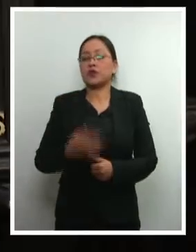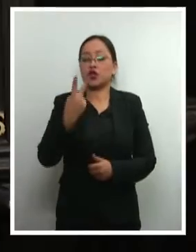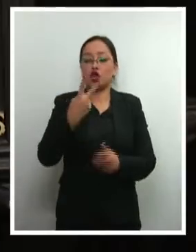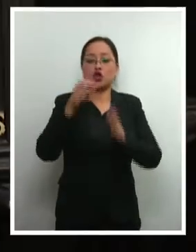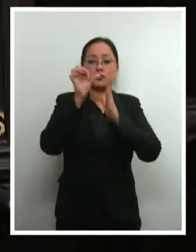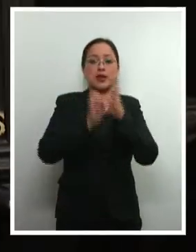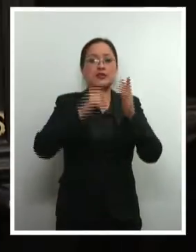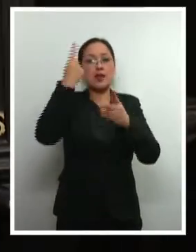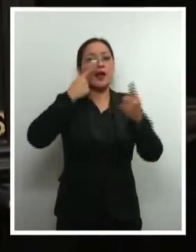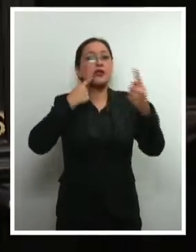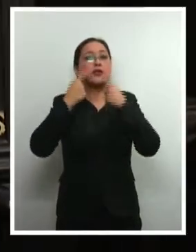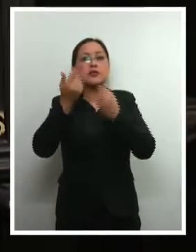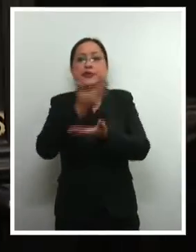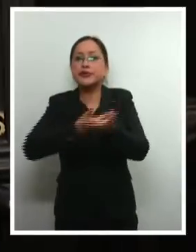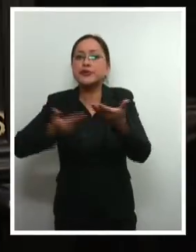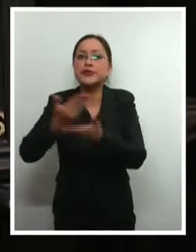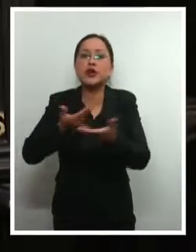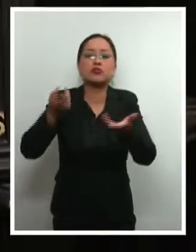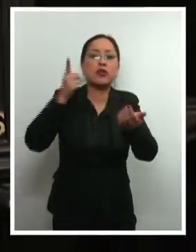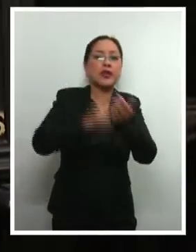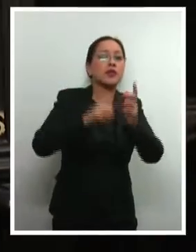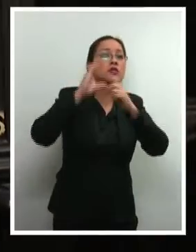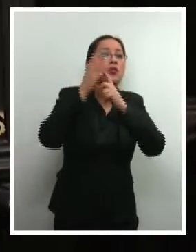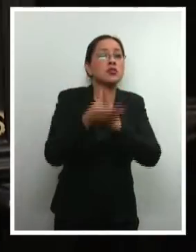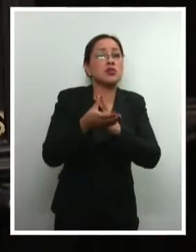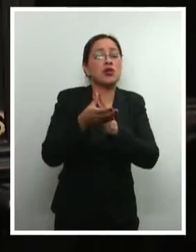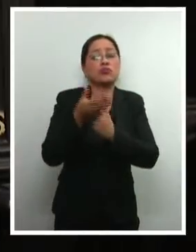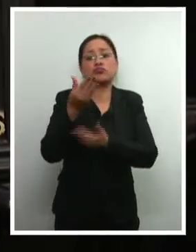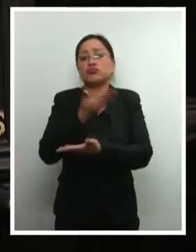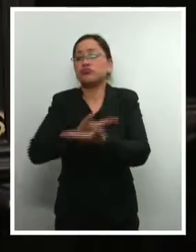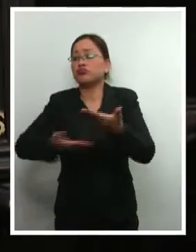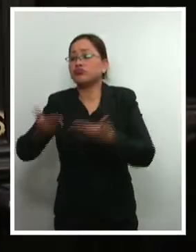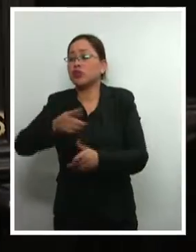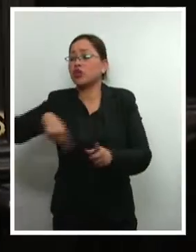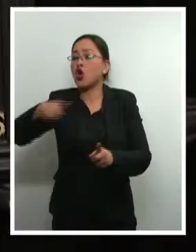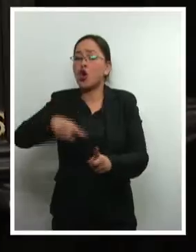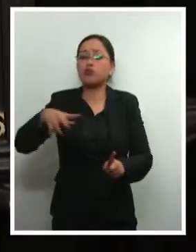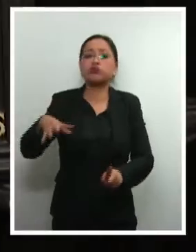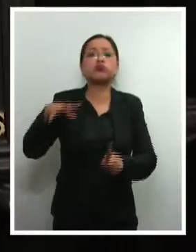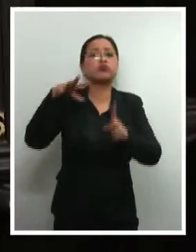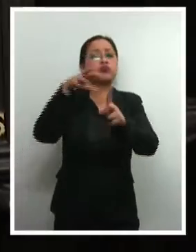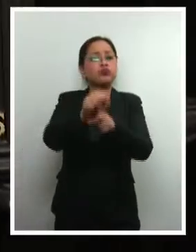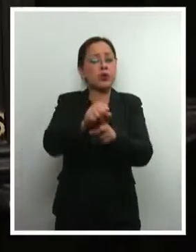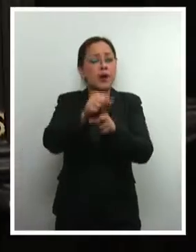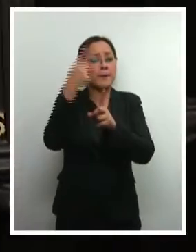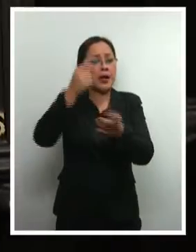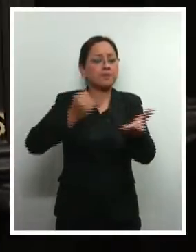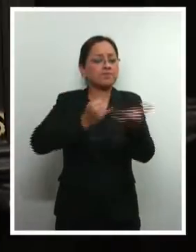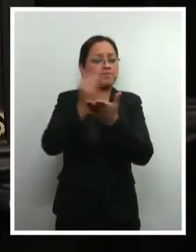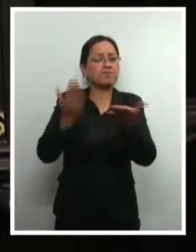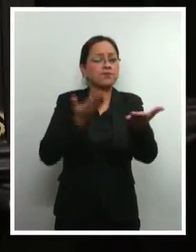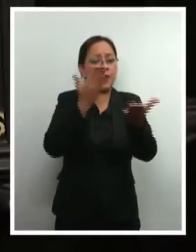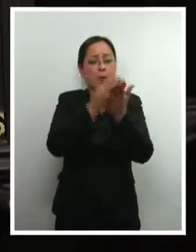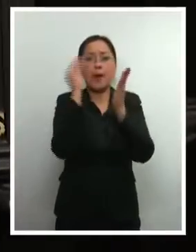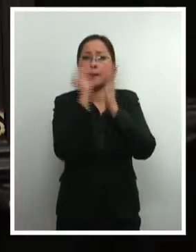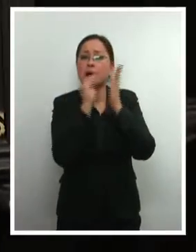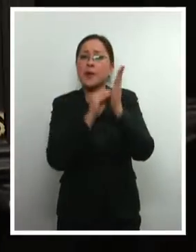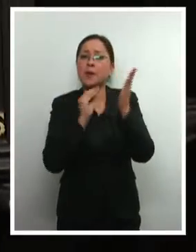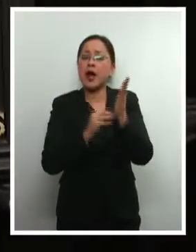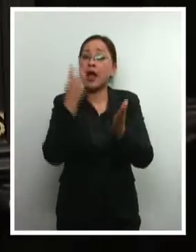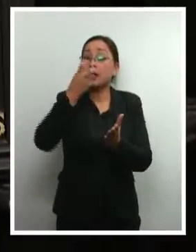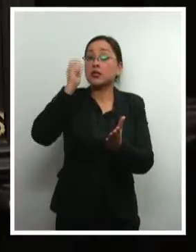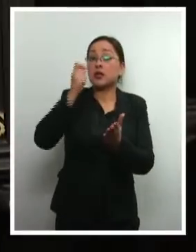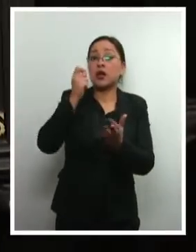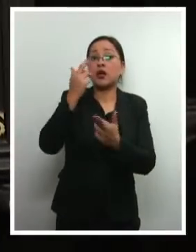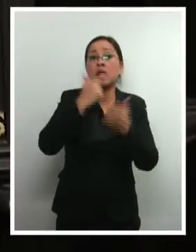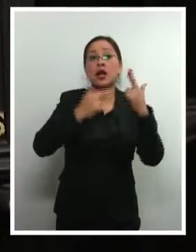de discusiones en las comisiones que lograron o que llegaron a dictámenes, se van a echar para